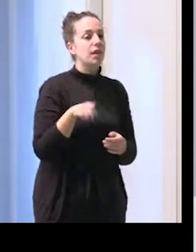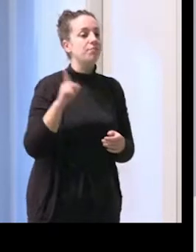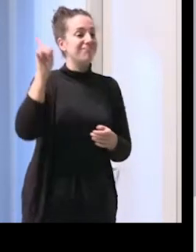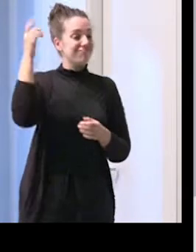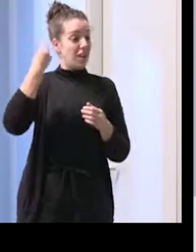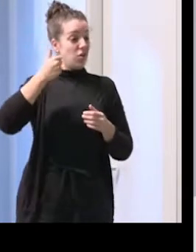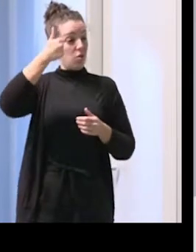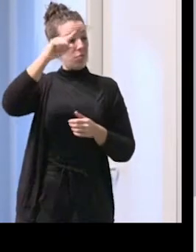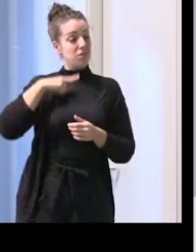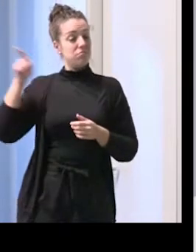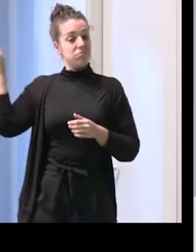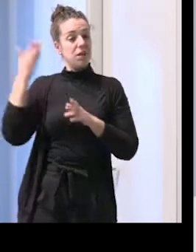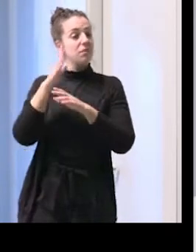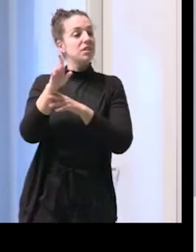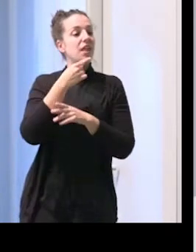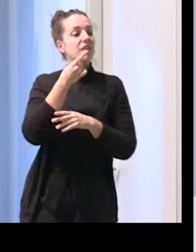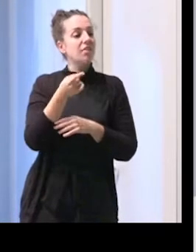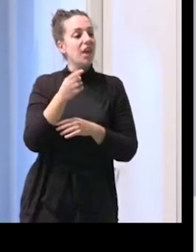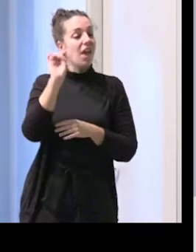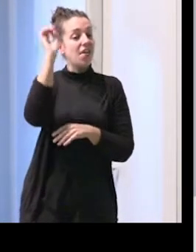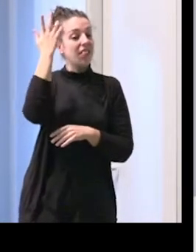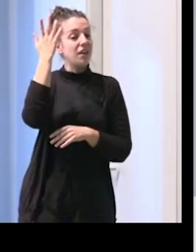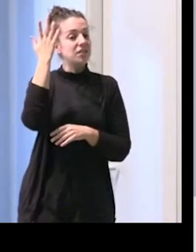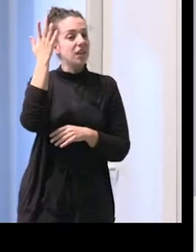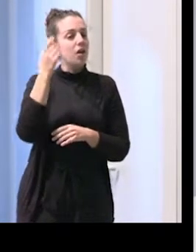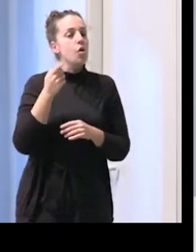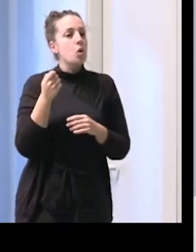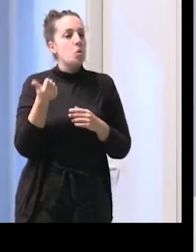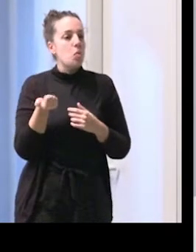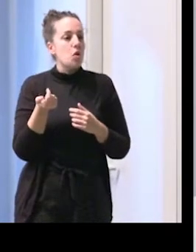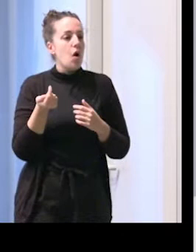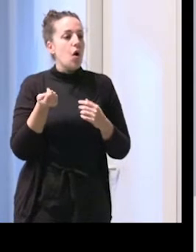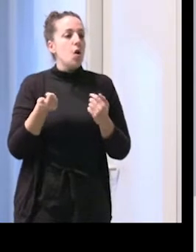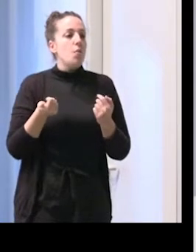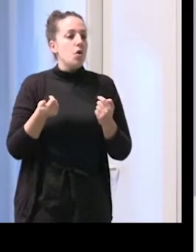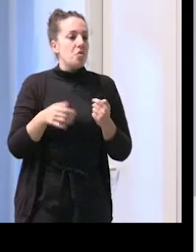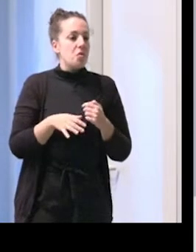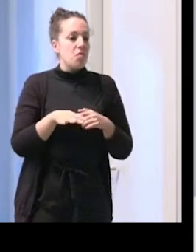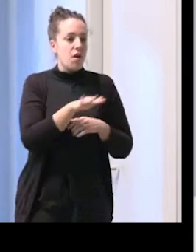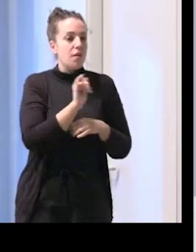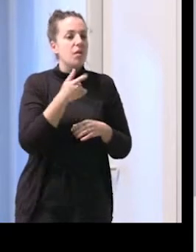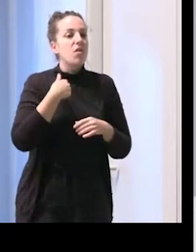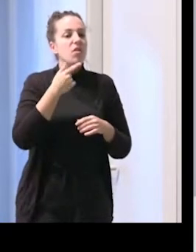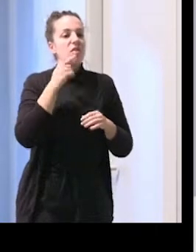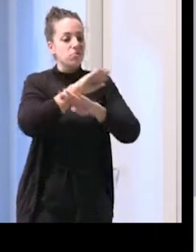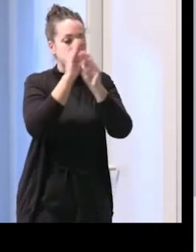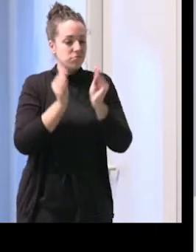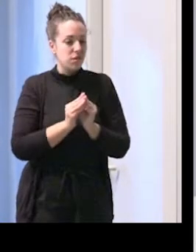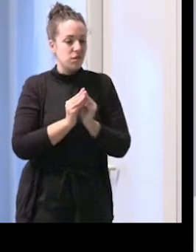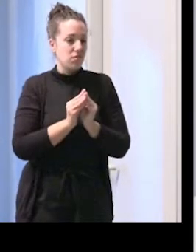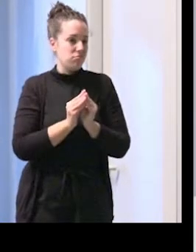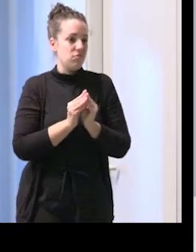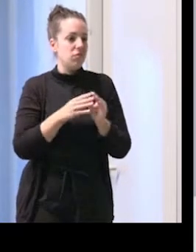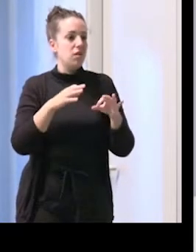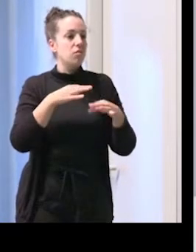Haeckel presenta son ideas que existían un poco en el ambiente, pero él las formaliza de una manera muy concreta, y es comparar la